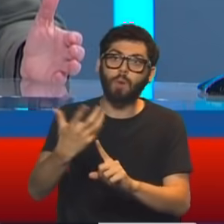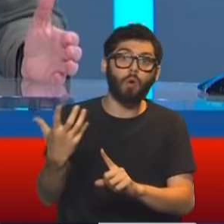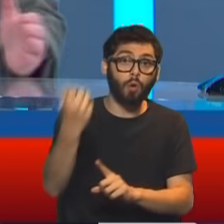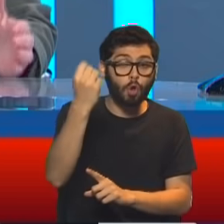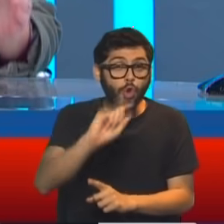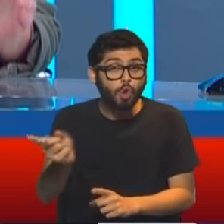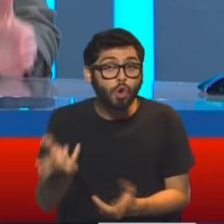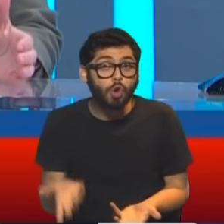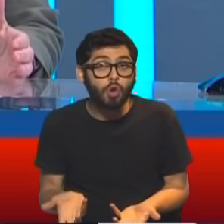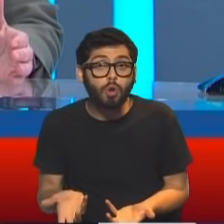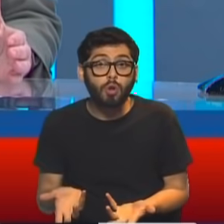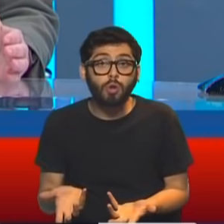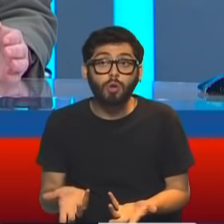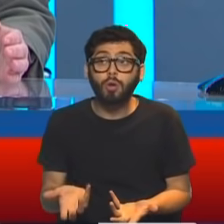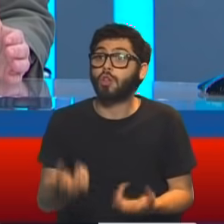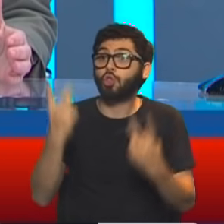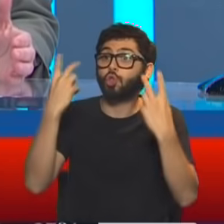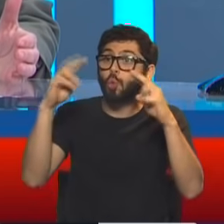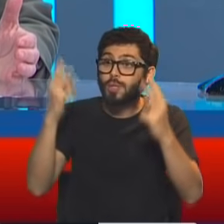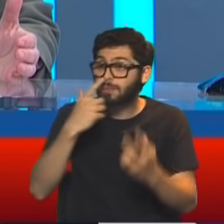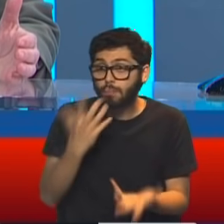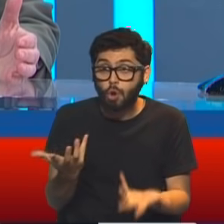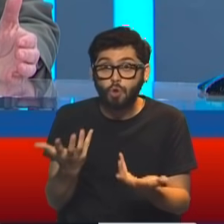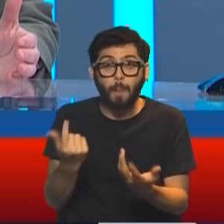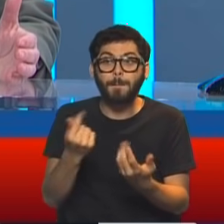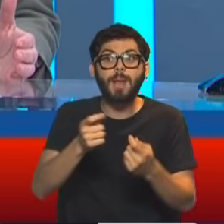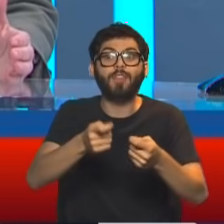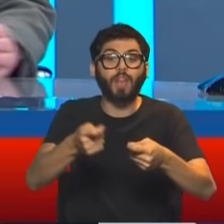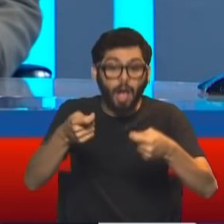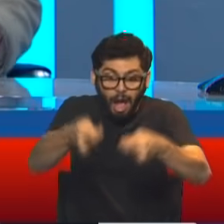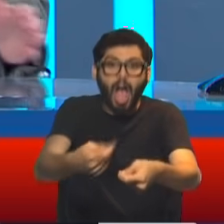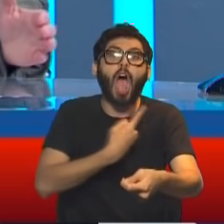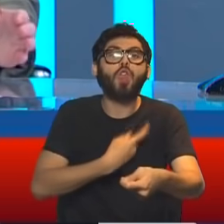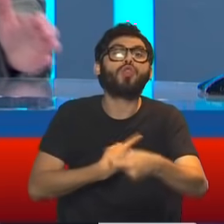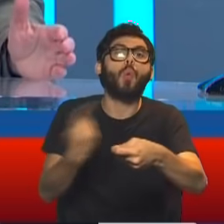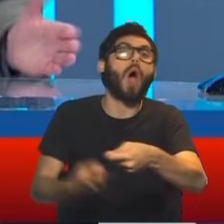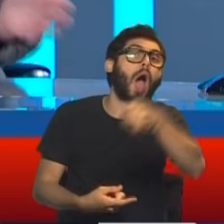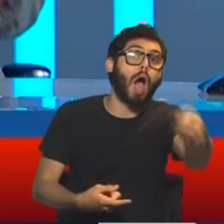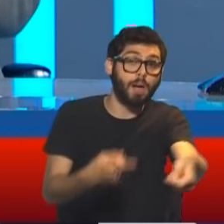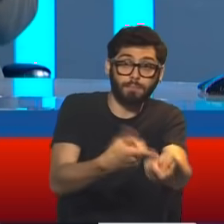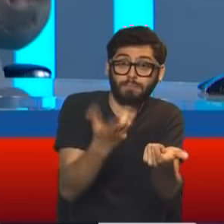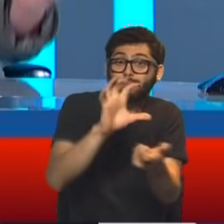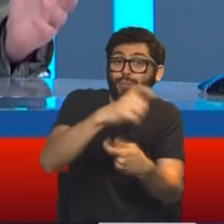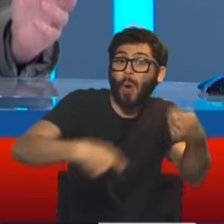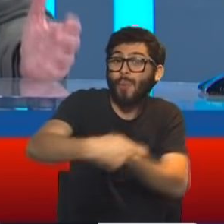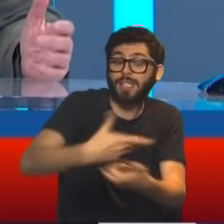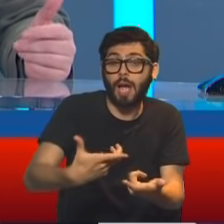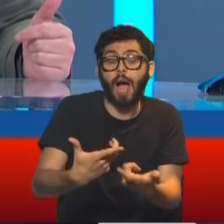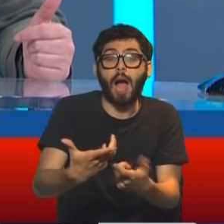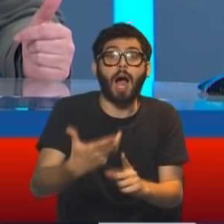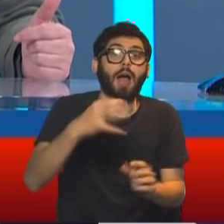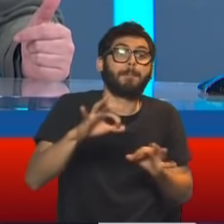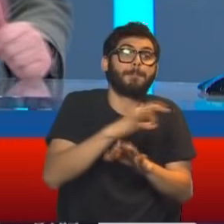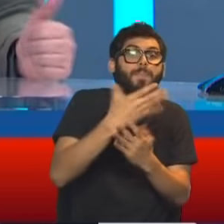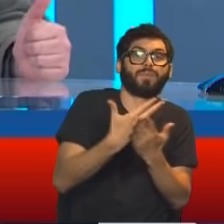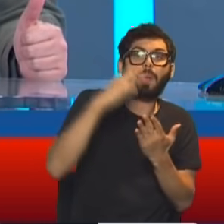bueno. Bueno, ¿no es un incentivo al turismo? ¿No Pero- es guita que va a quedar en la provincia? Bueno, ahora, si vos te pagás el previaje para ir, porque sos de clase media, para